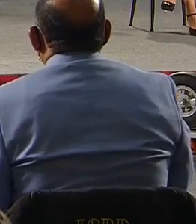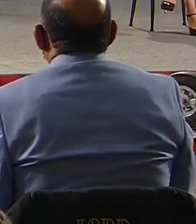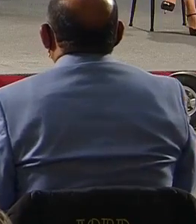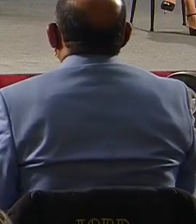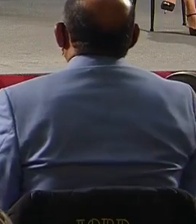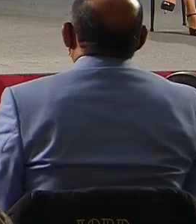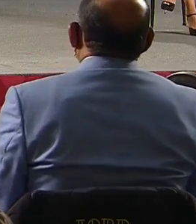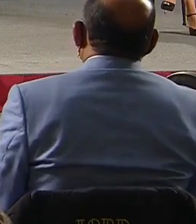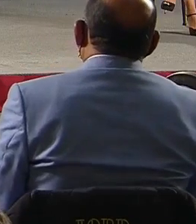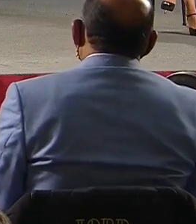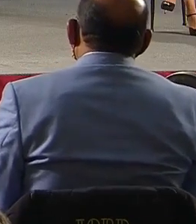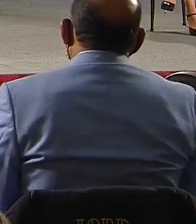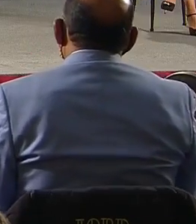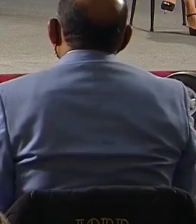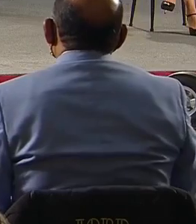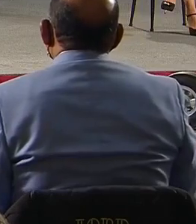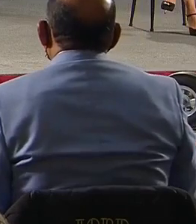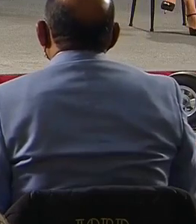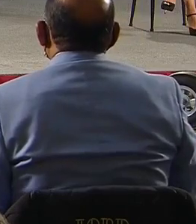Luchó el pueblo